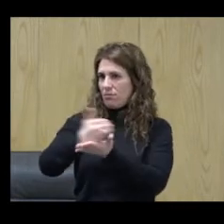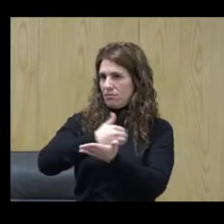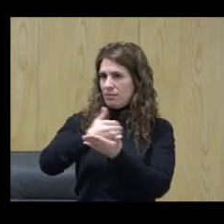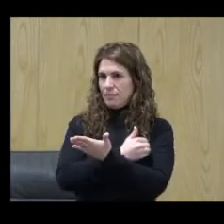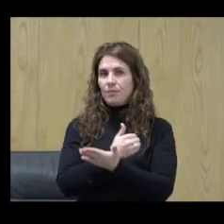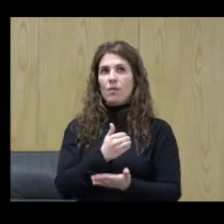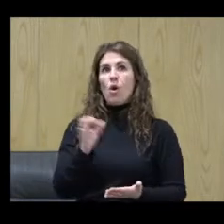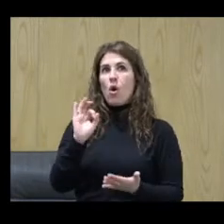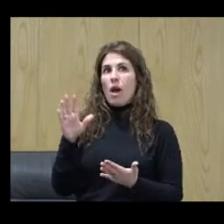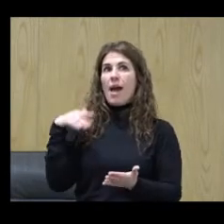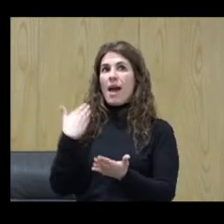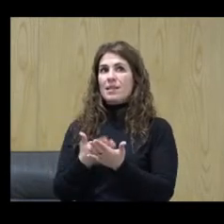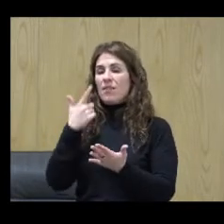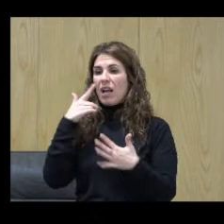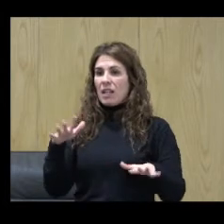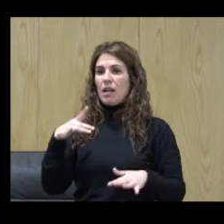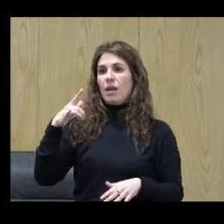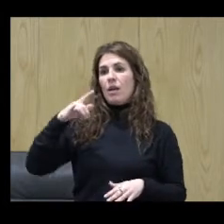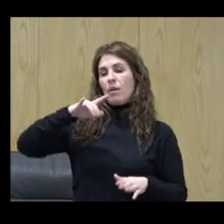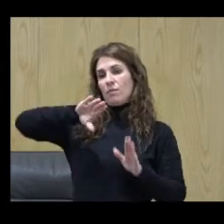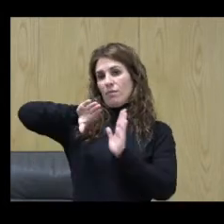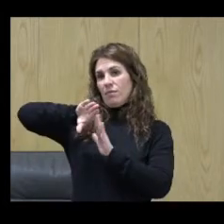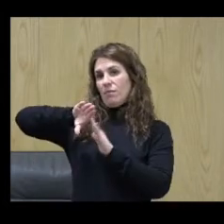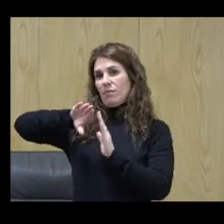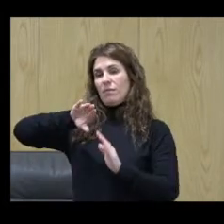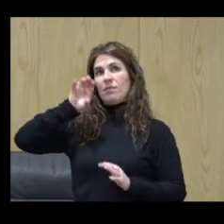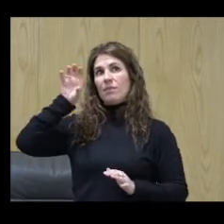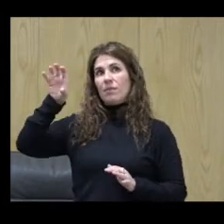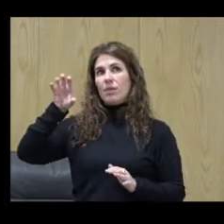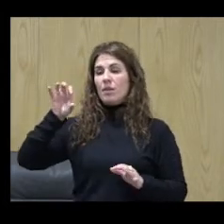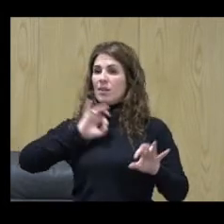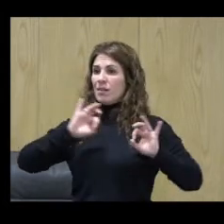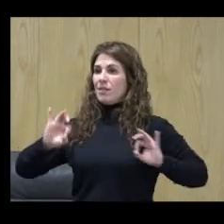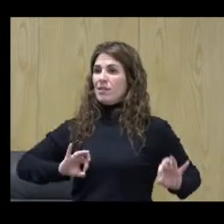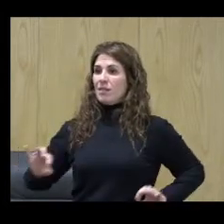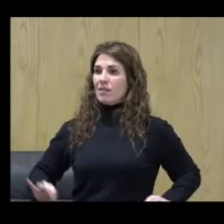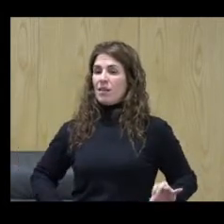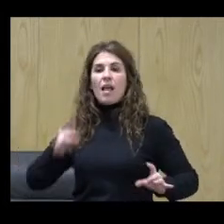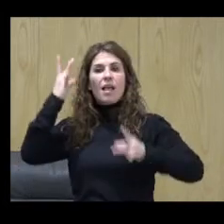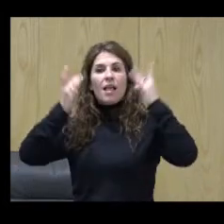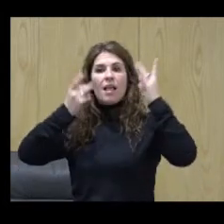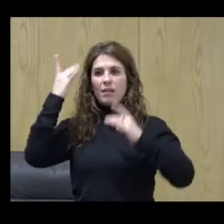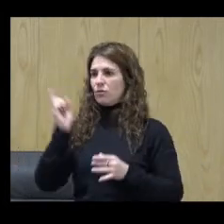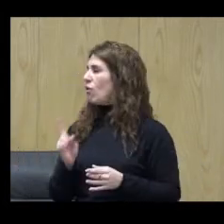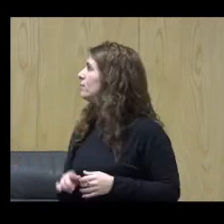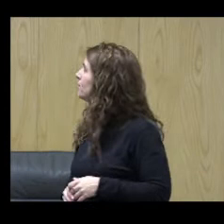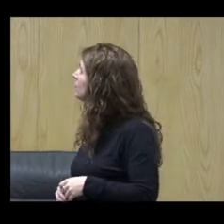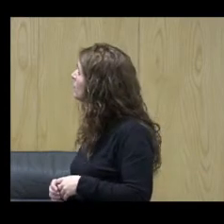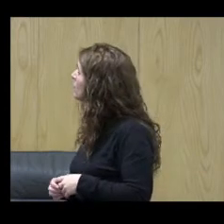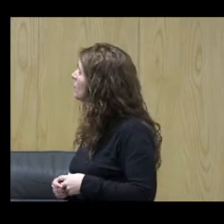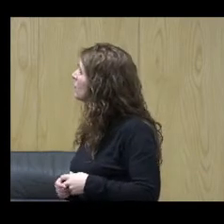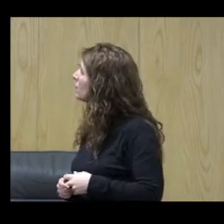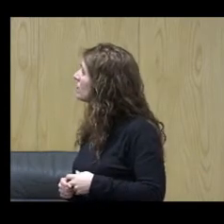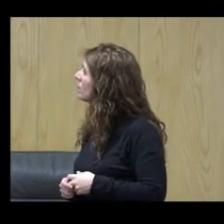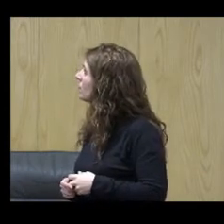que en las manchas de la vaca más de la foto, las manchas no están aleatorizadas. Si aplicáis conocimientos,